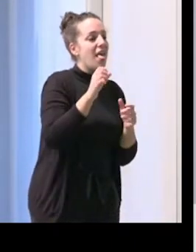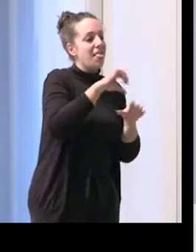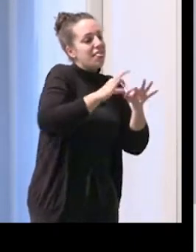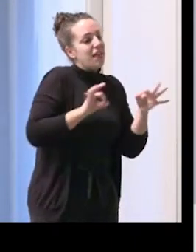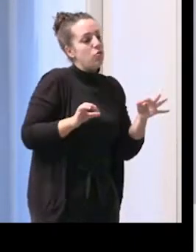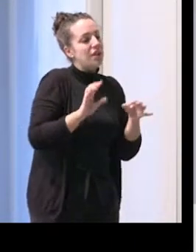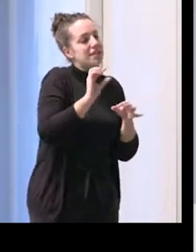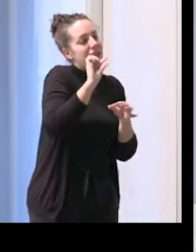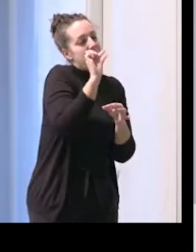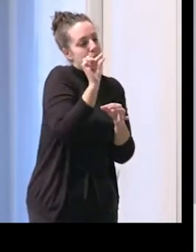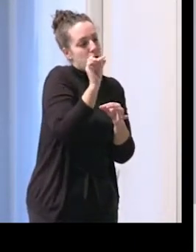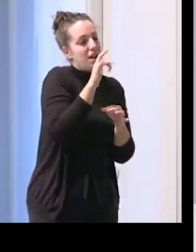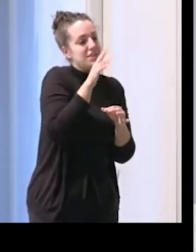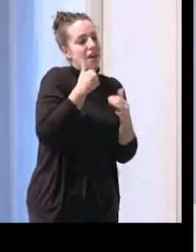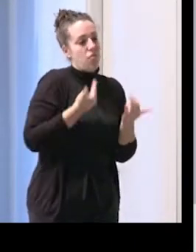momento.